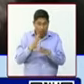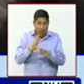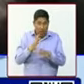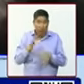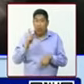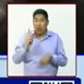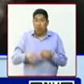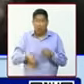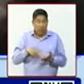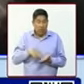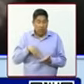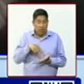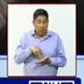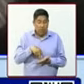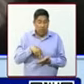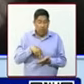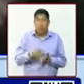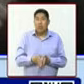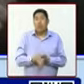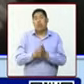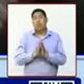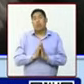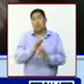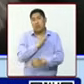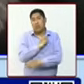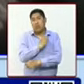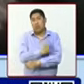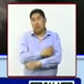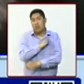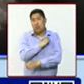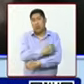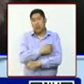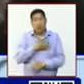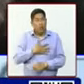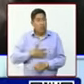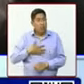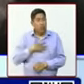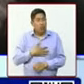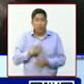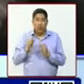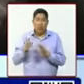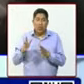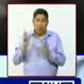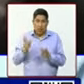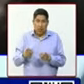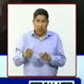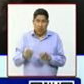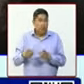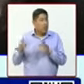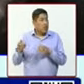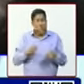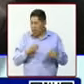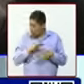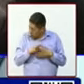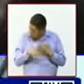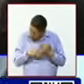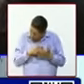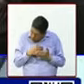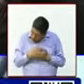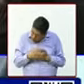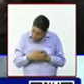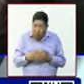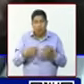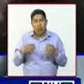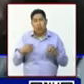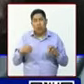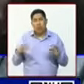ni parar, y yo por eso pido a las autoridades que por favor no lo dejen así al joven. Se ha hecho todo lo posible para